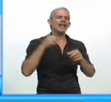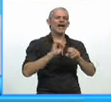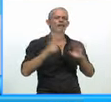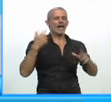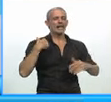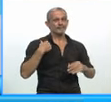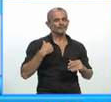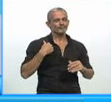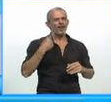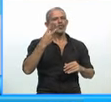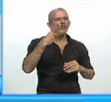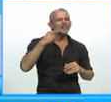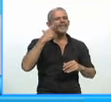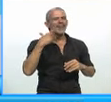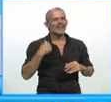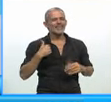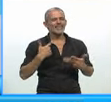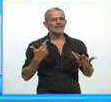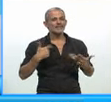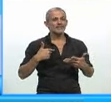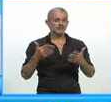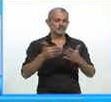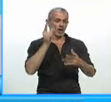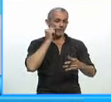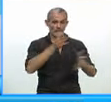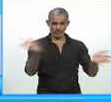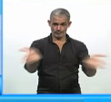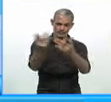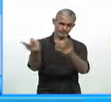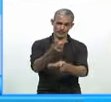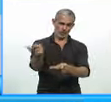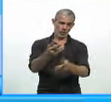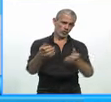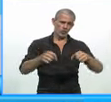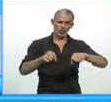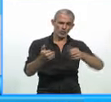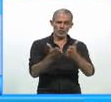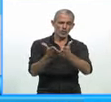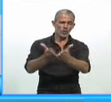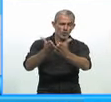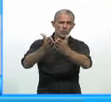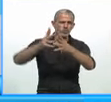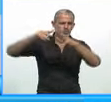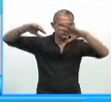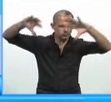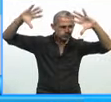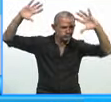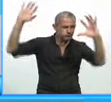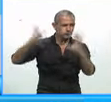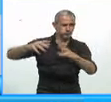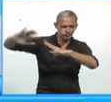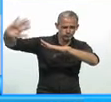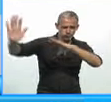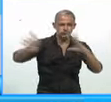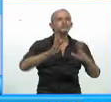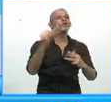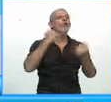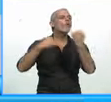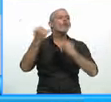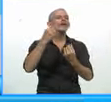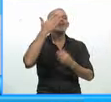unos días y bueno, salieron a navegar el viejo y Klaus en un día de bastante tormenta. Y bueno, que te cuenten el